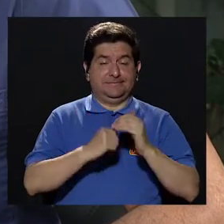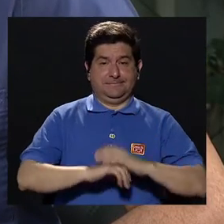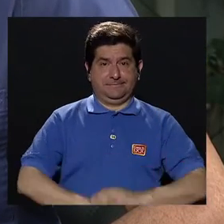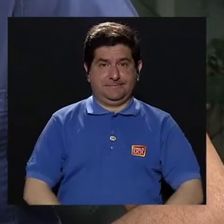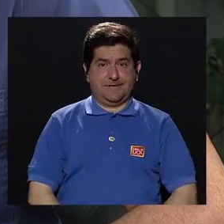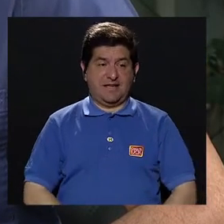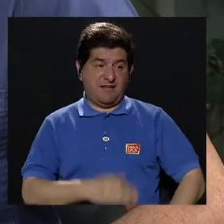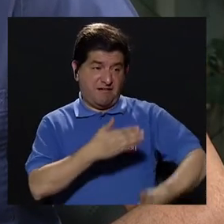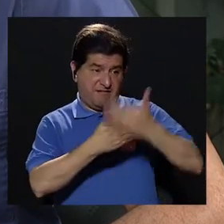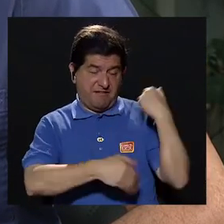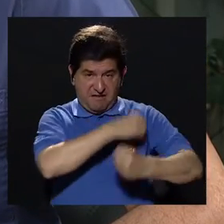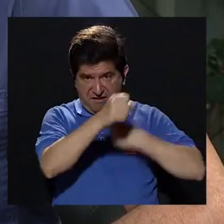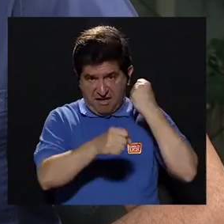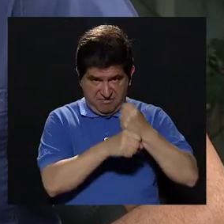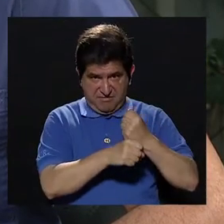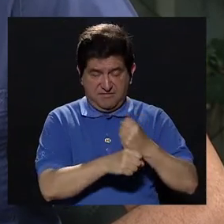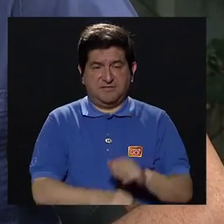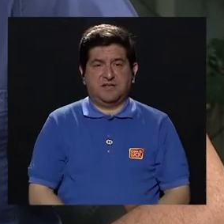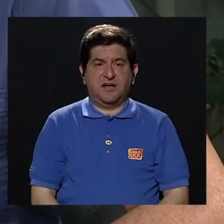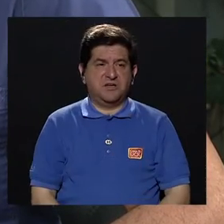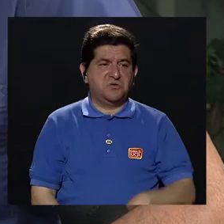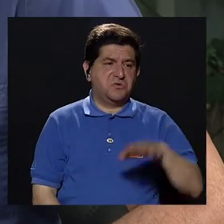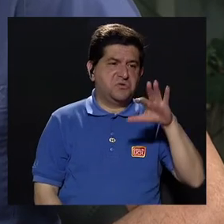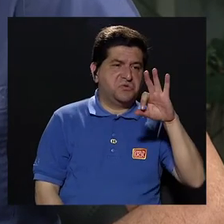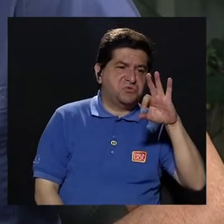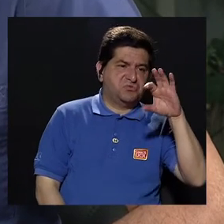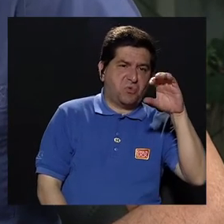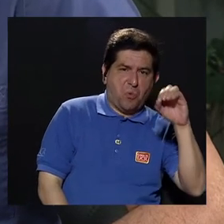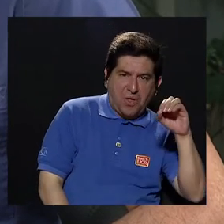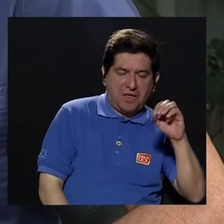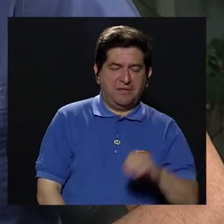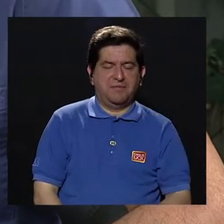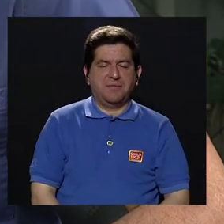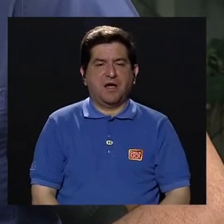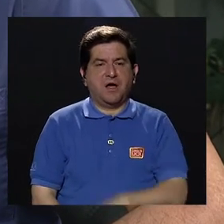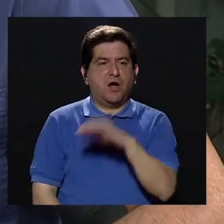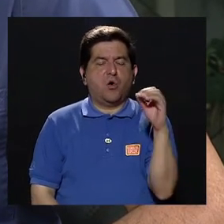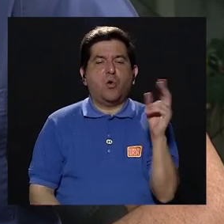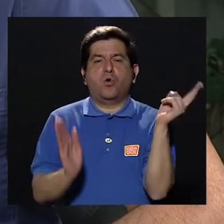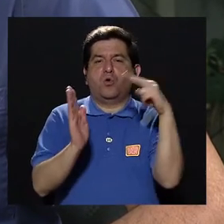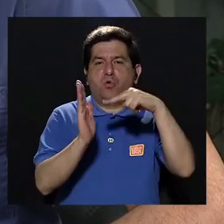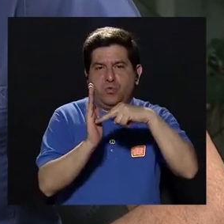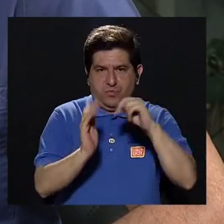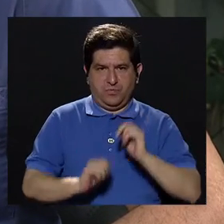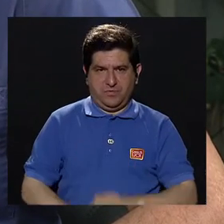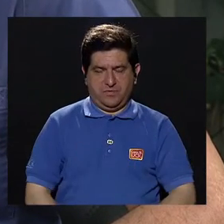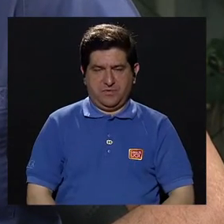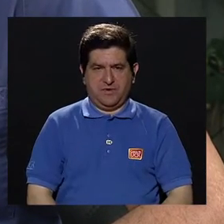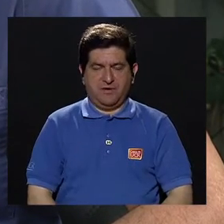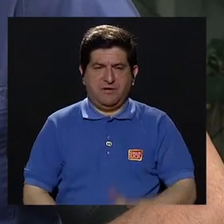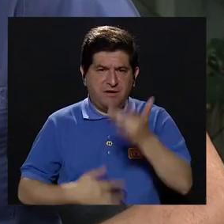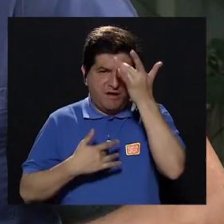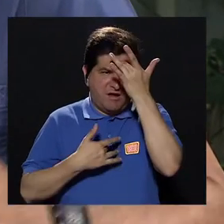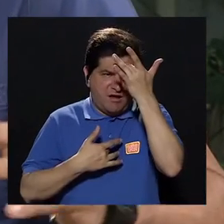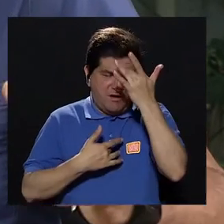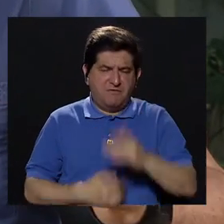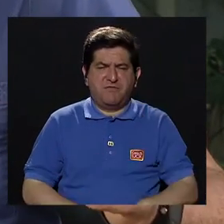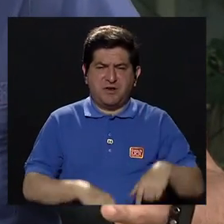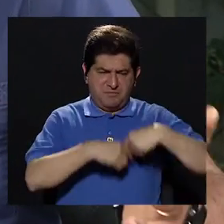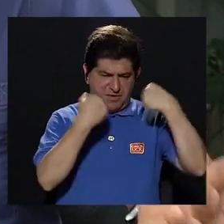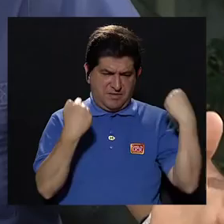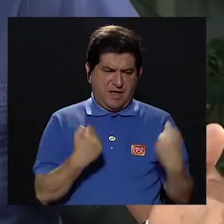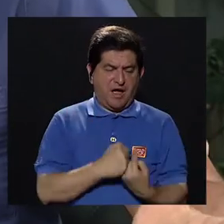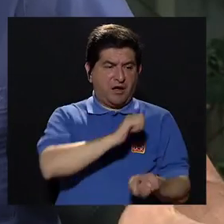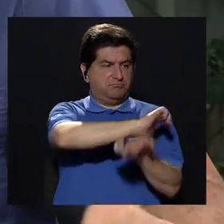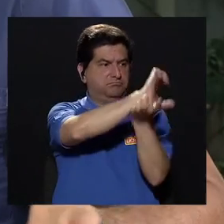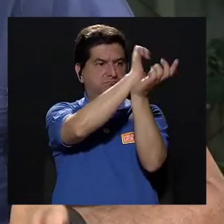Tristemente, en anteriores años, en los años 90, en los 2000, la enfermedad